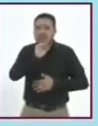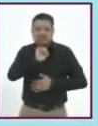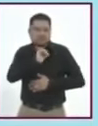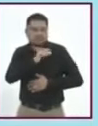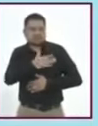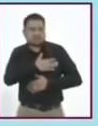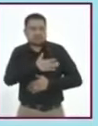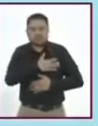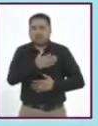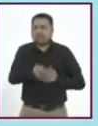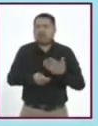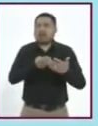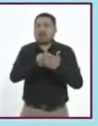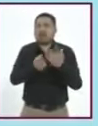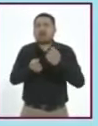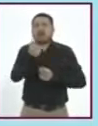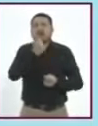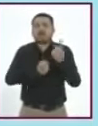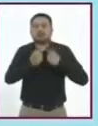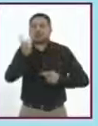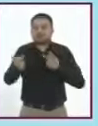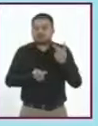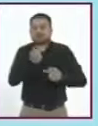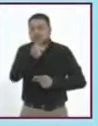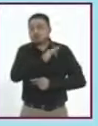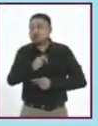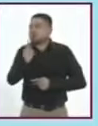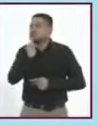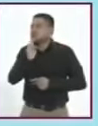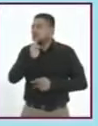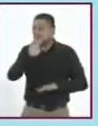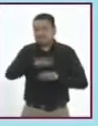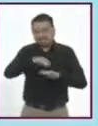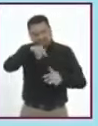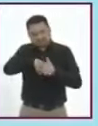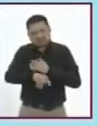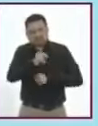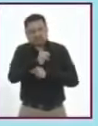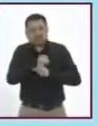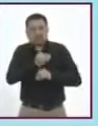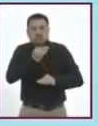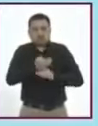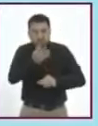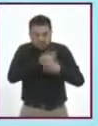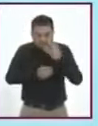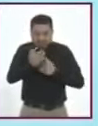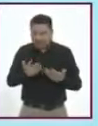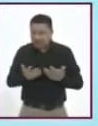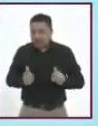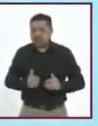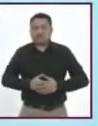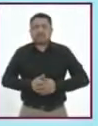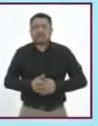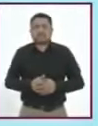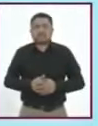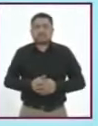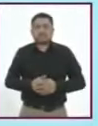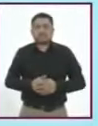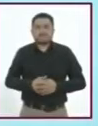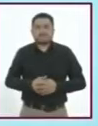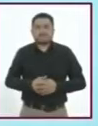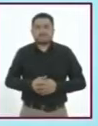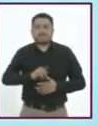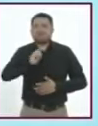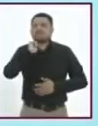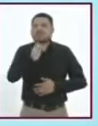español. Les dejamos algunas preguntas que les pueden servir para profundizar en lo que acaban de aprender. ¿Qué